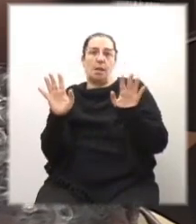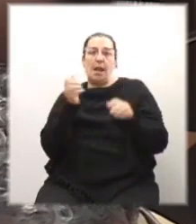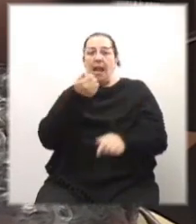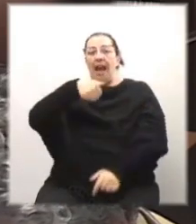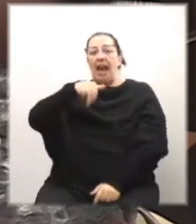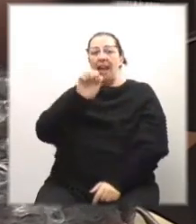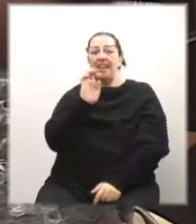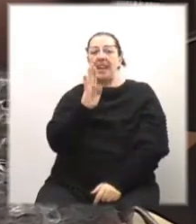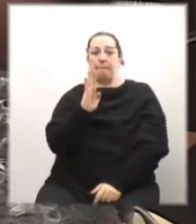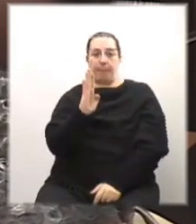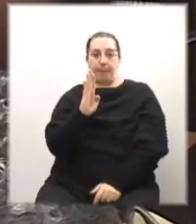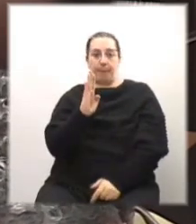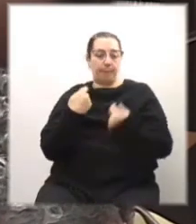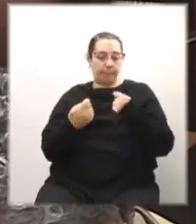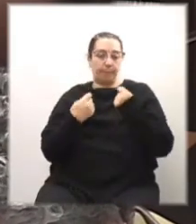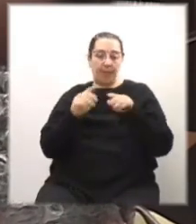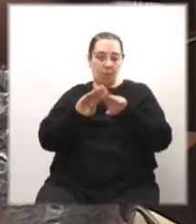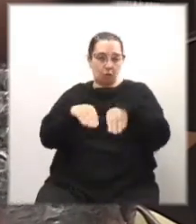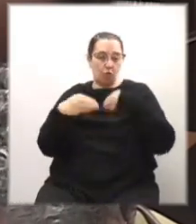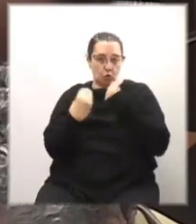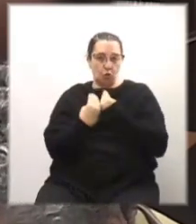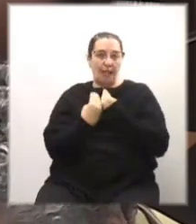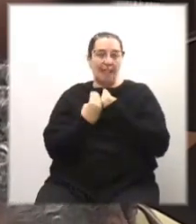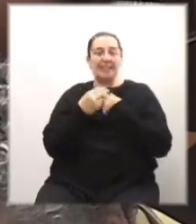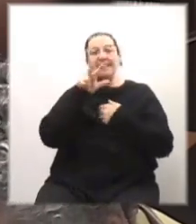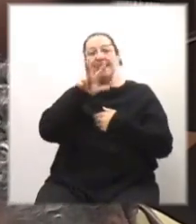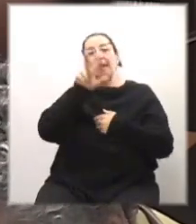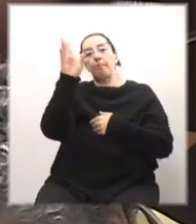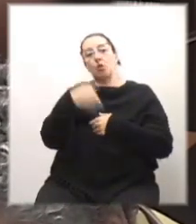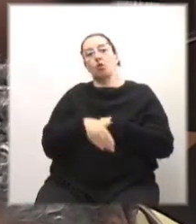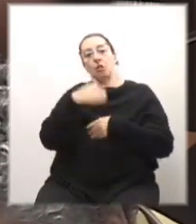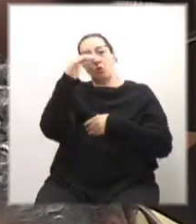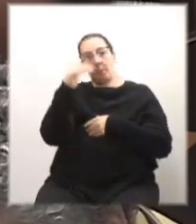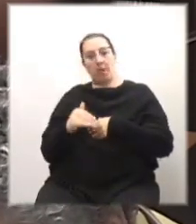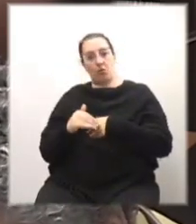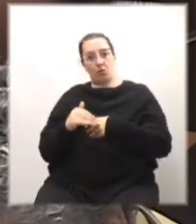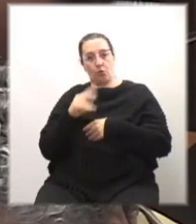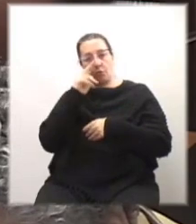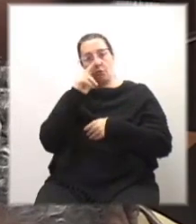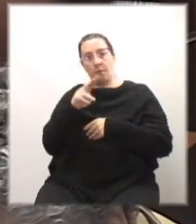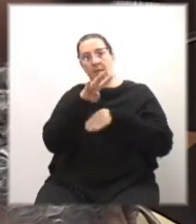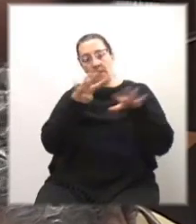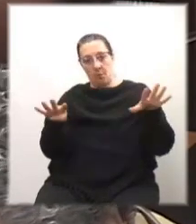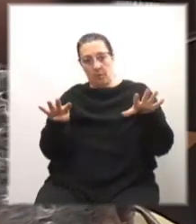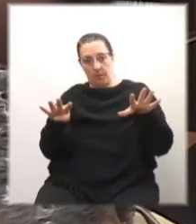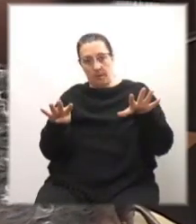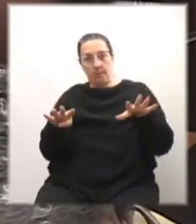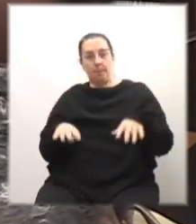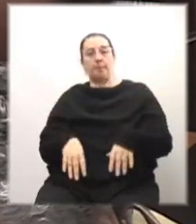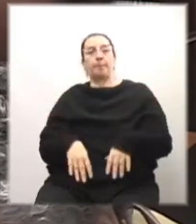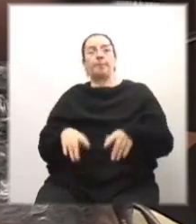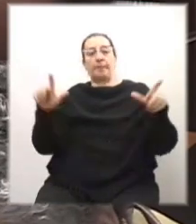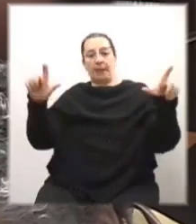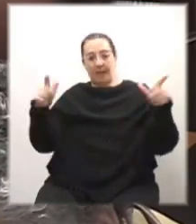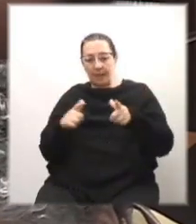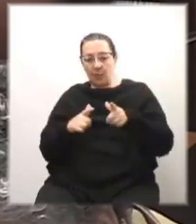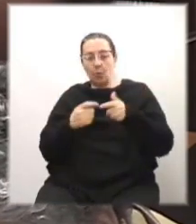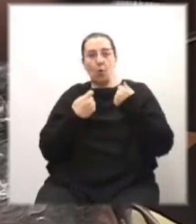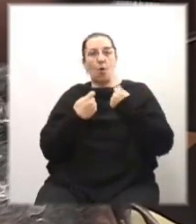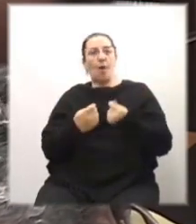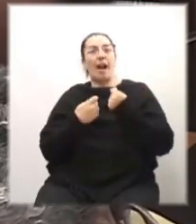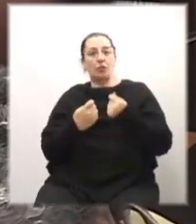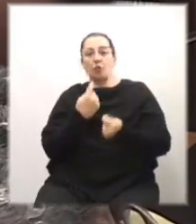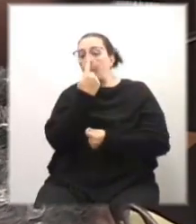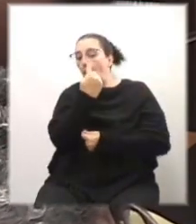ANEP. El gasto total de ANEP es 3% menor que en el 2019 en términos reales. Se redujo el gasto